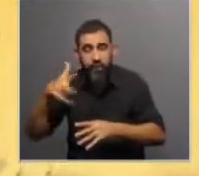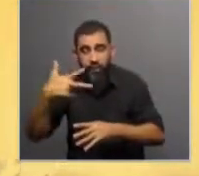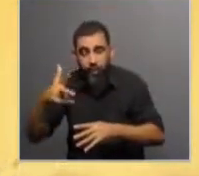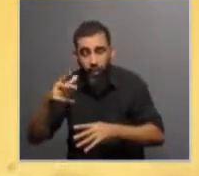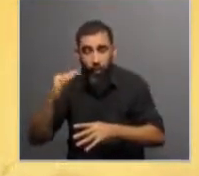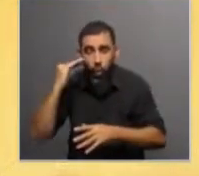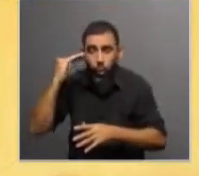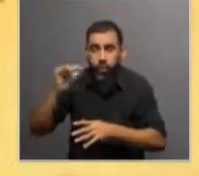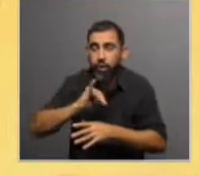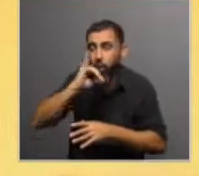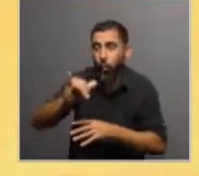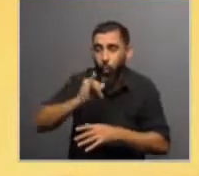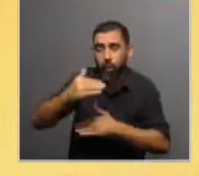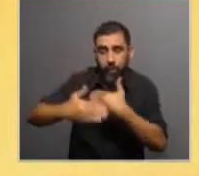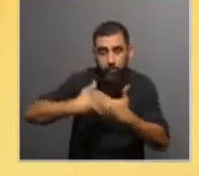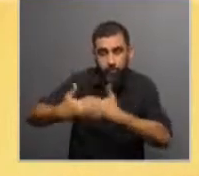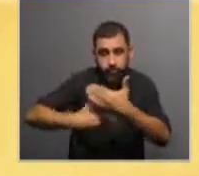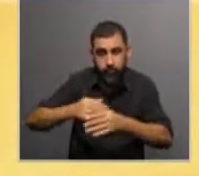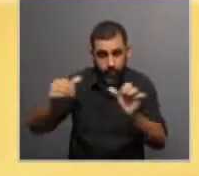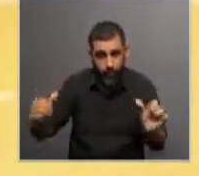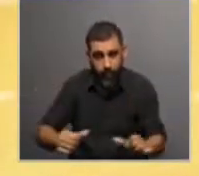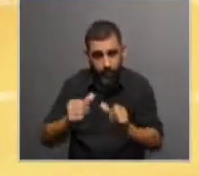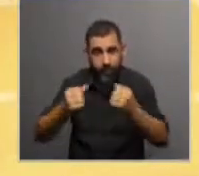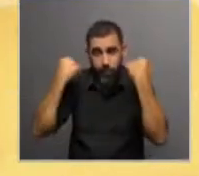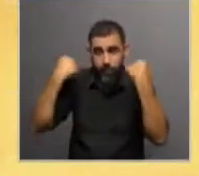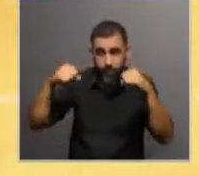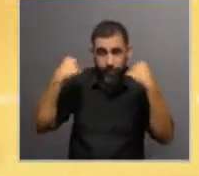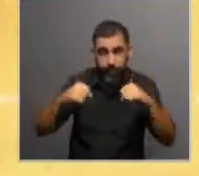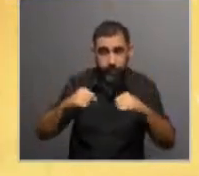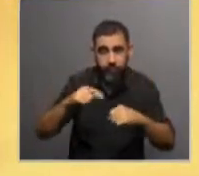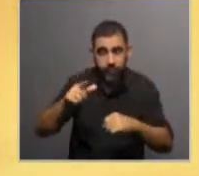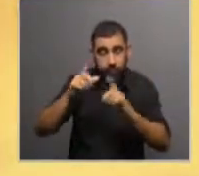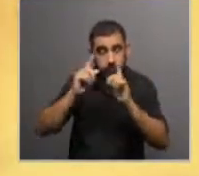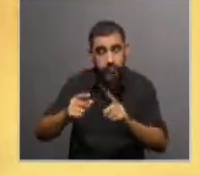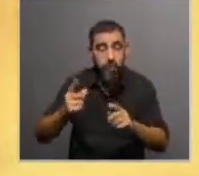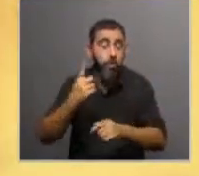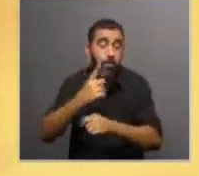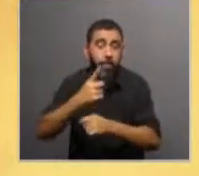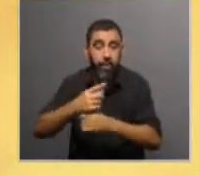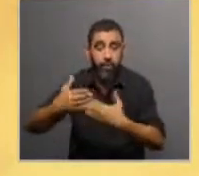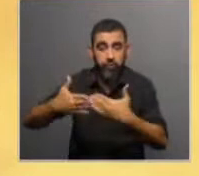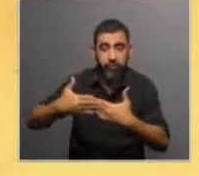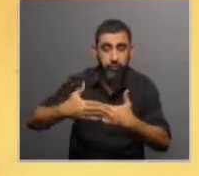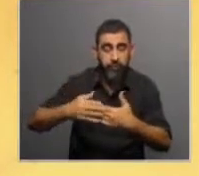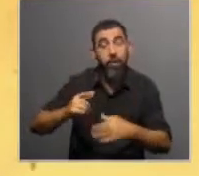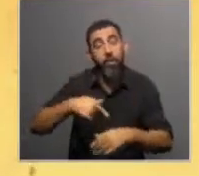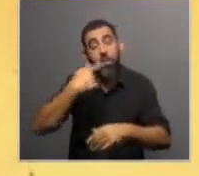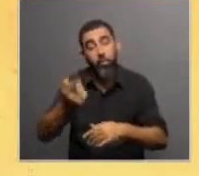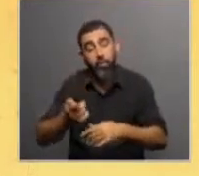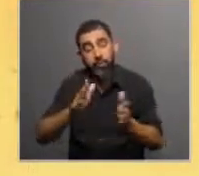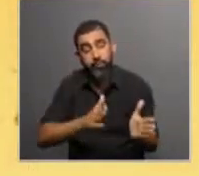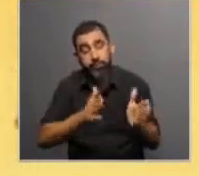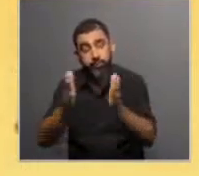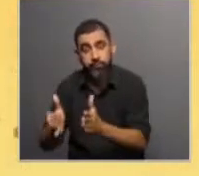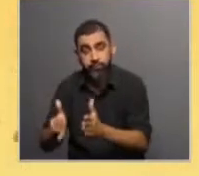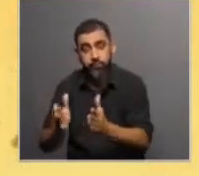que le van contando cuáles son los distintos procedimientos que tienen que realizar en las prácticas. Ahí logramos que tenga un primer acercamiento. Después de eso tenemos lo que hicimos